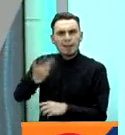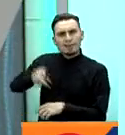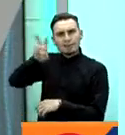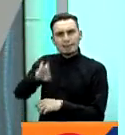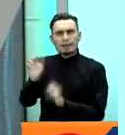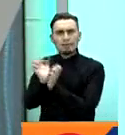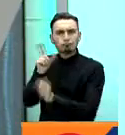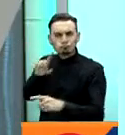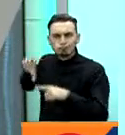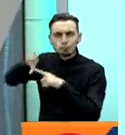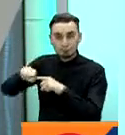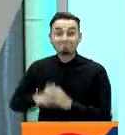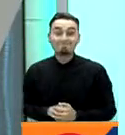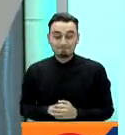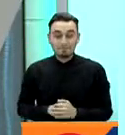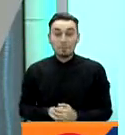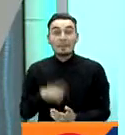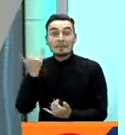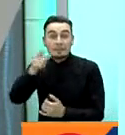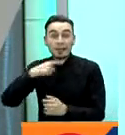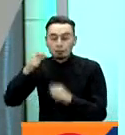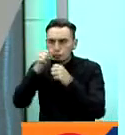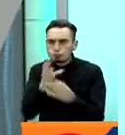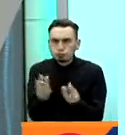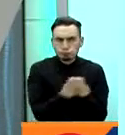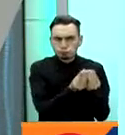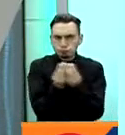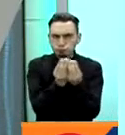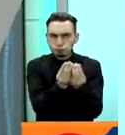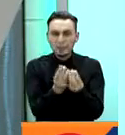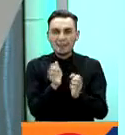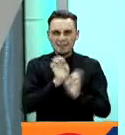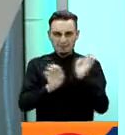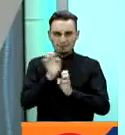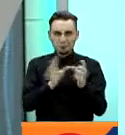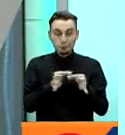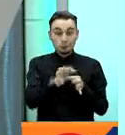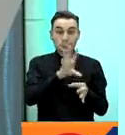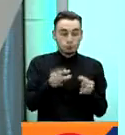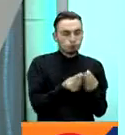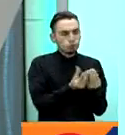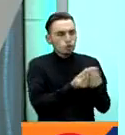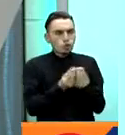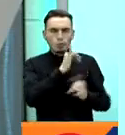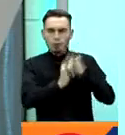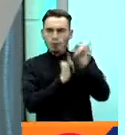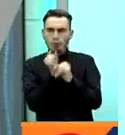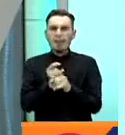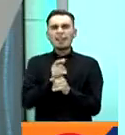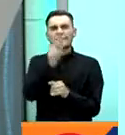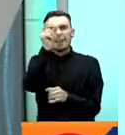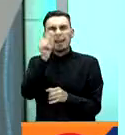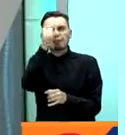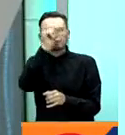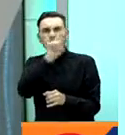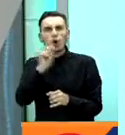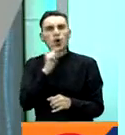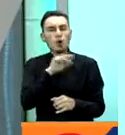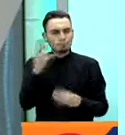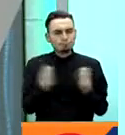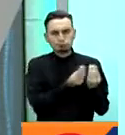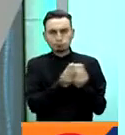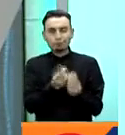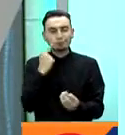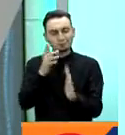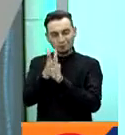de abril. El uniformado fue recibido por una comisión de la Defensoría del Pueblo y un comité internacional de la Cruz Roja. El siguiente es un reporte de